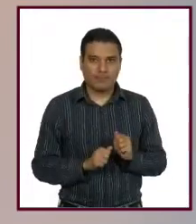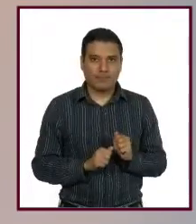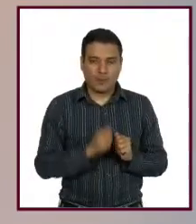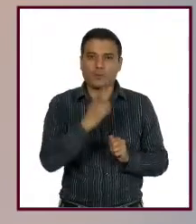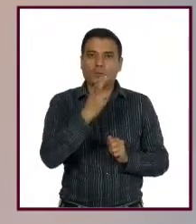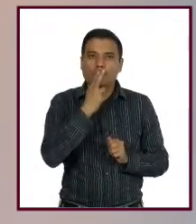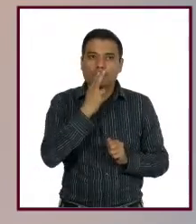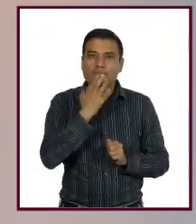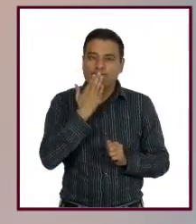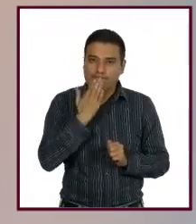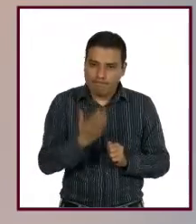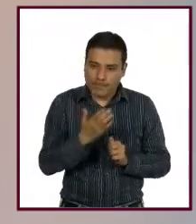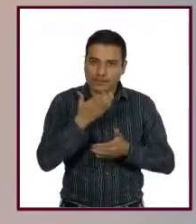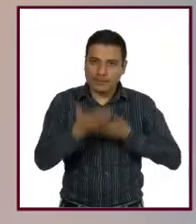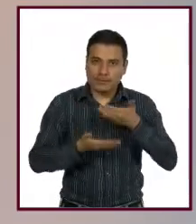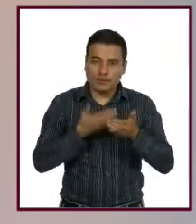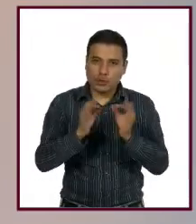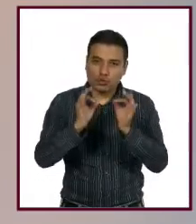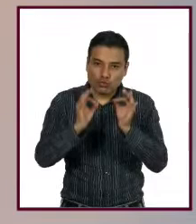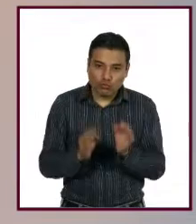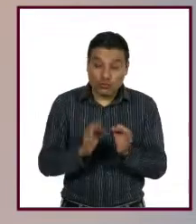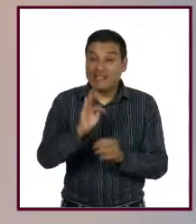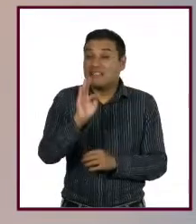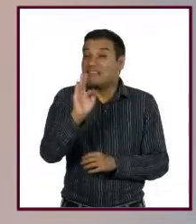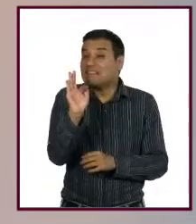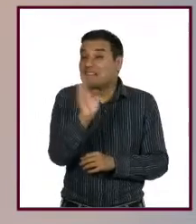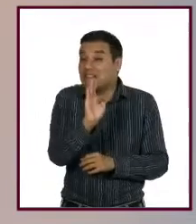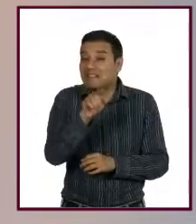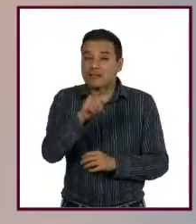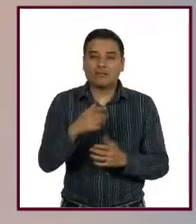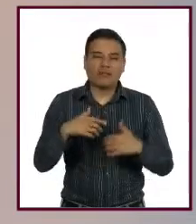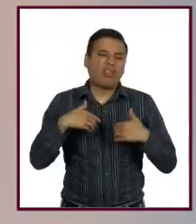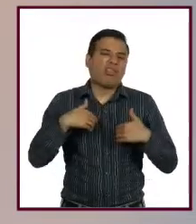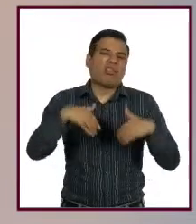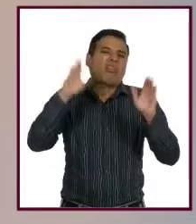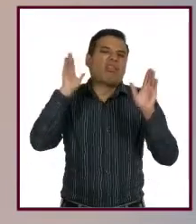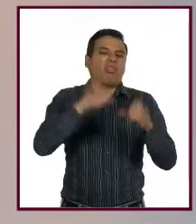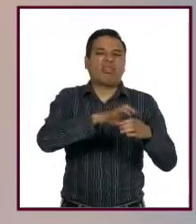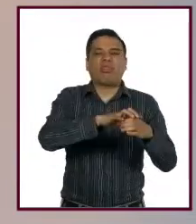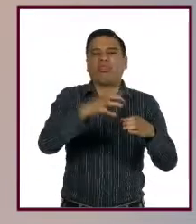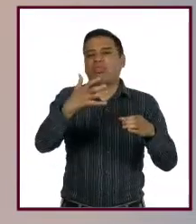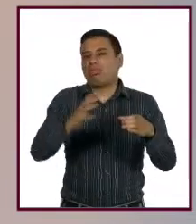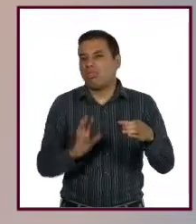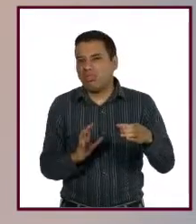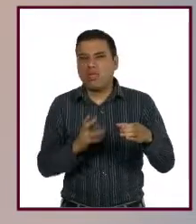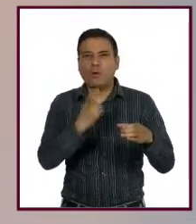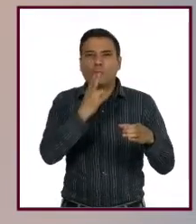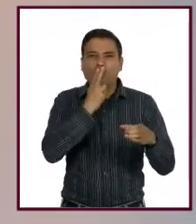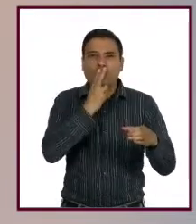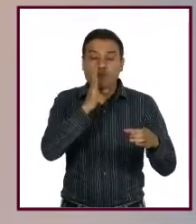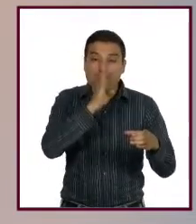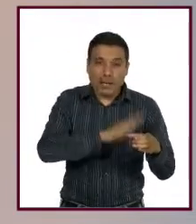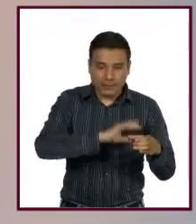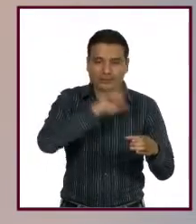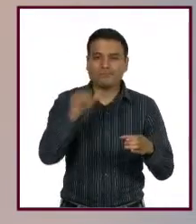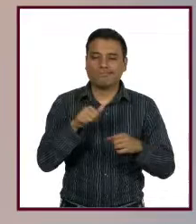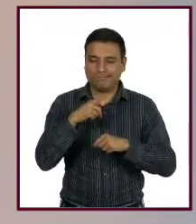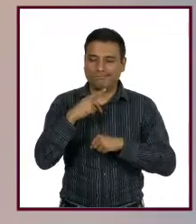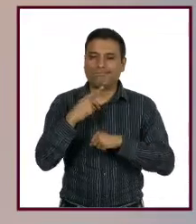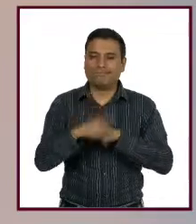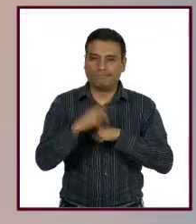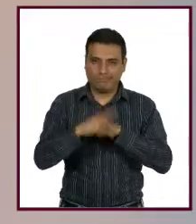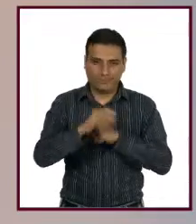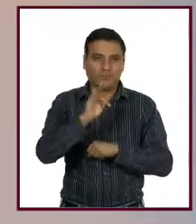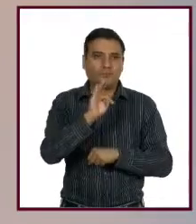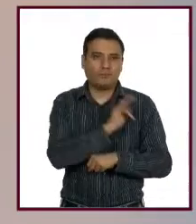Si se usa de otra forma, pues hay mucho mayor riesgo de que esto nos pueda llegar a generar algún daño de los que ya vimos tanto